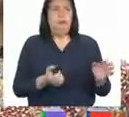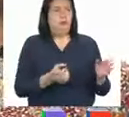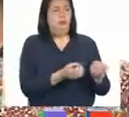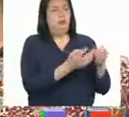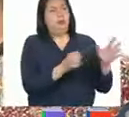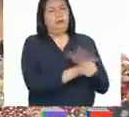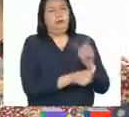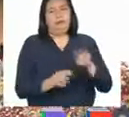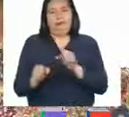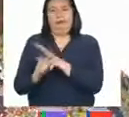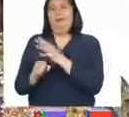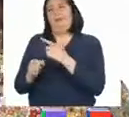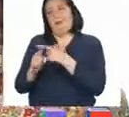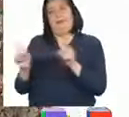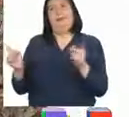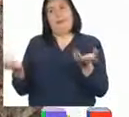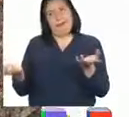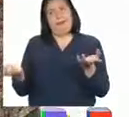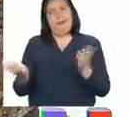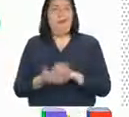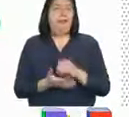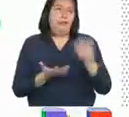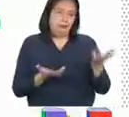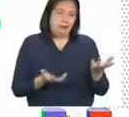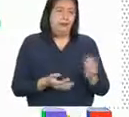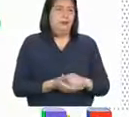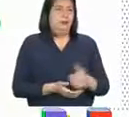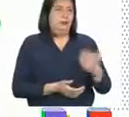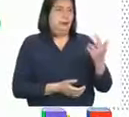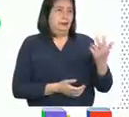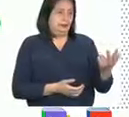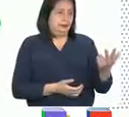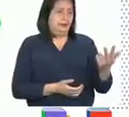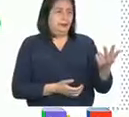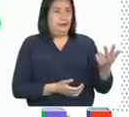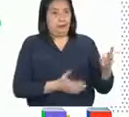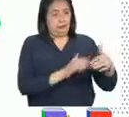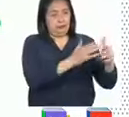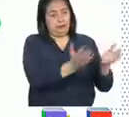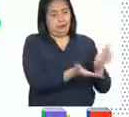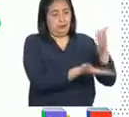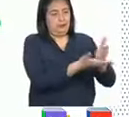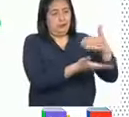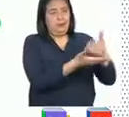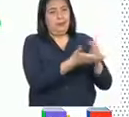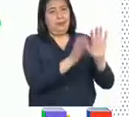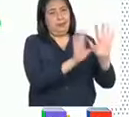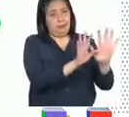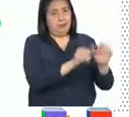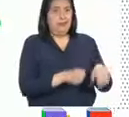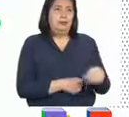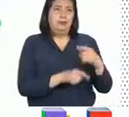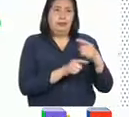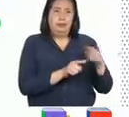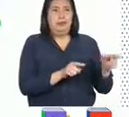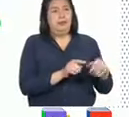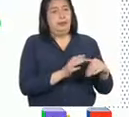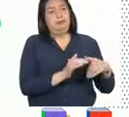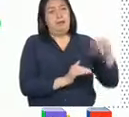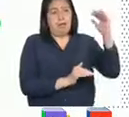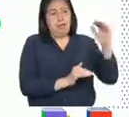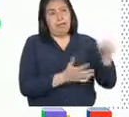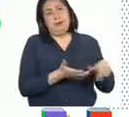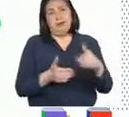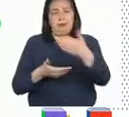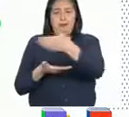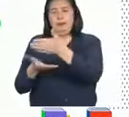que pertenecen, la situación cambia. Es decir, 3 porciones de una torta dividida en 10 partes es más cantidad